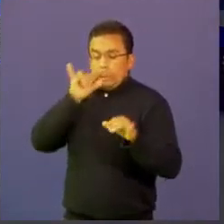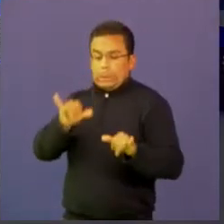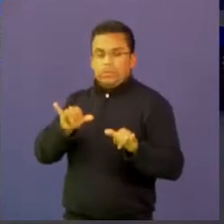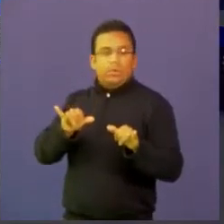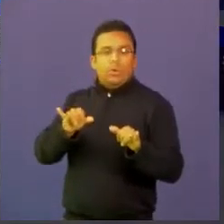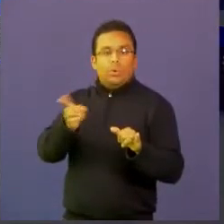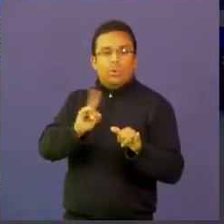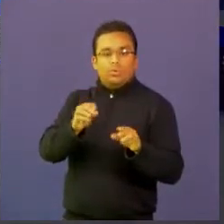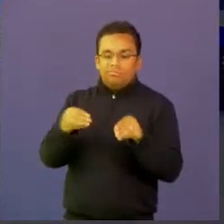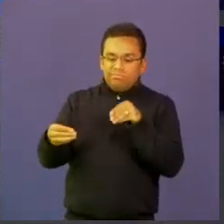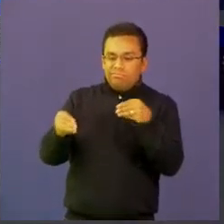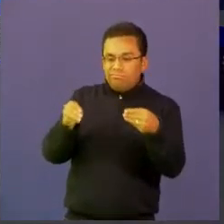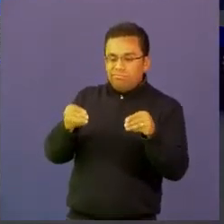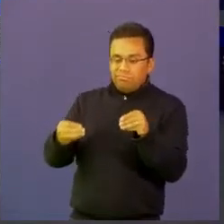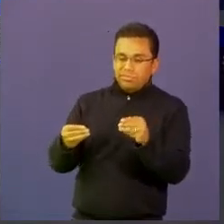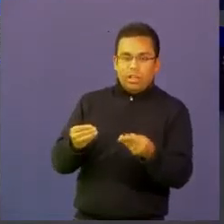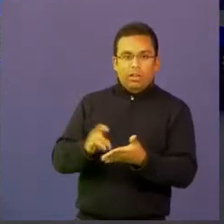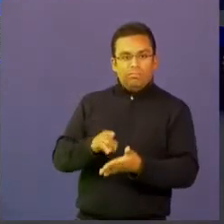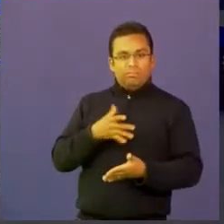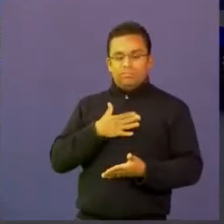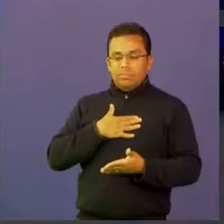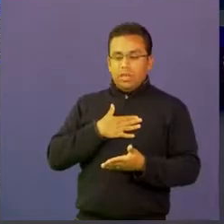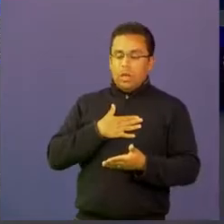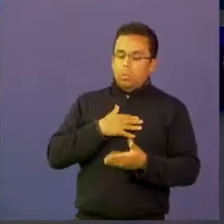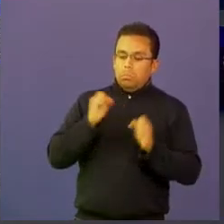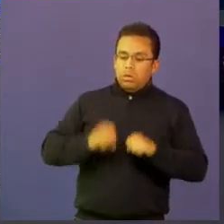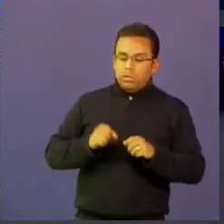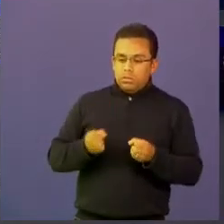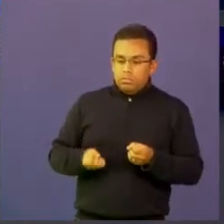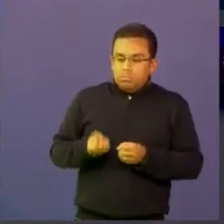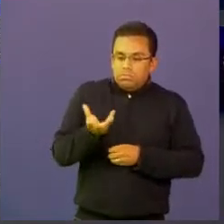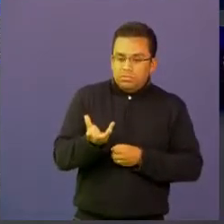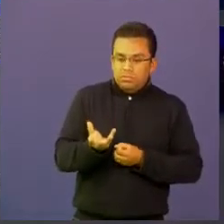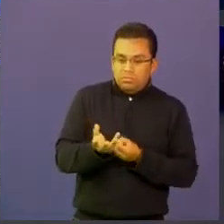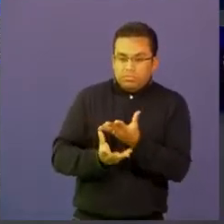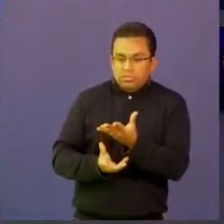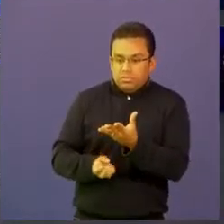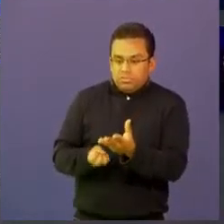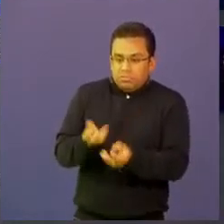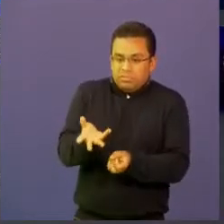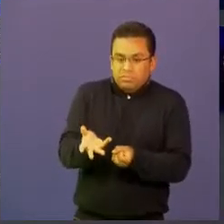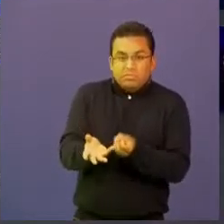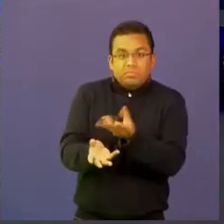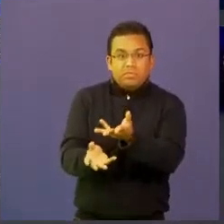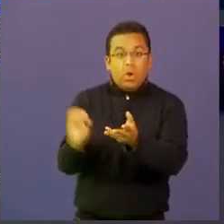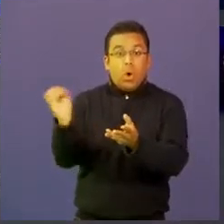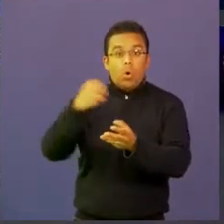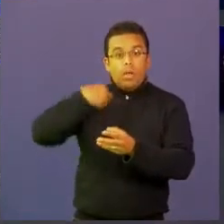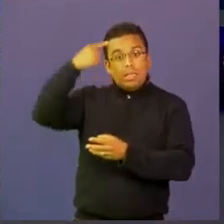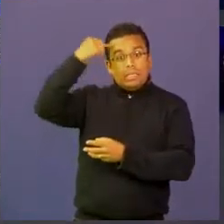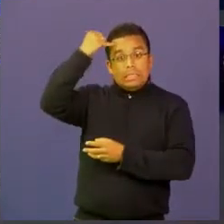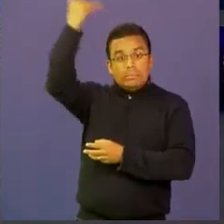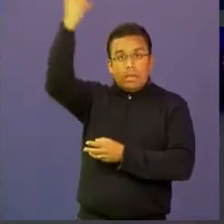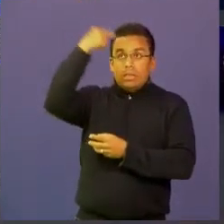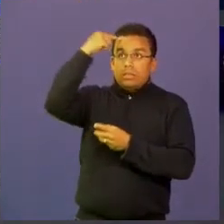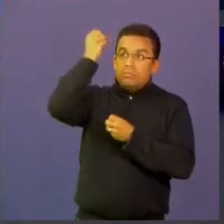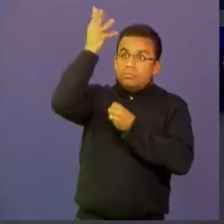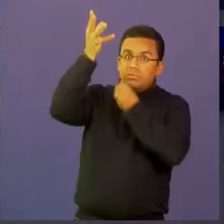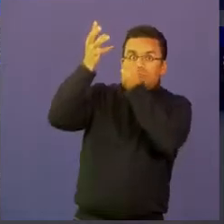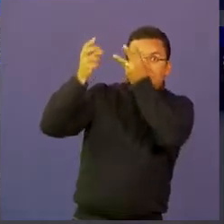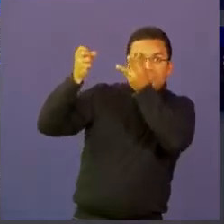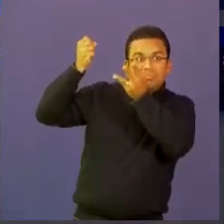orientarnos generar cualquier cosa que creamos o que imaginemos como decía Mateo